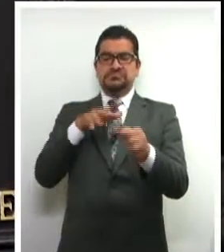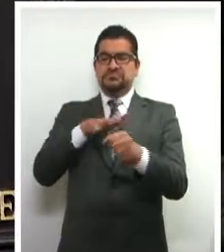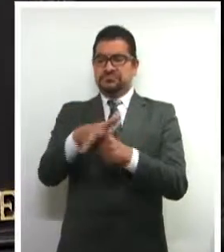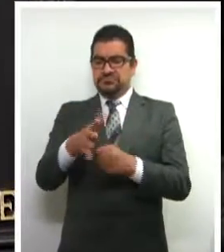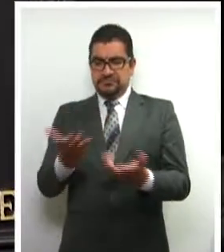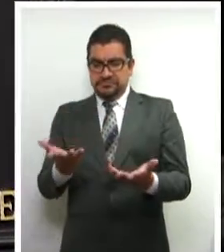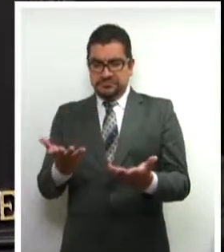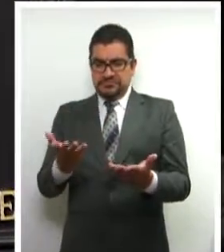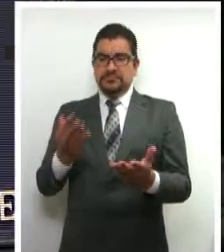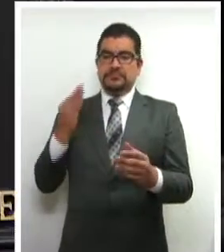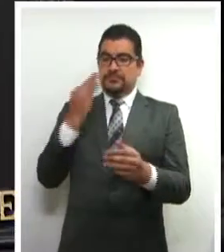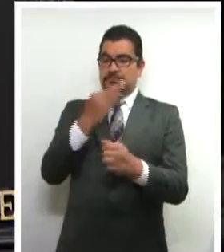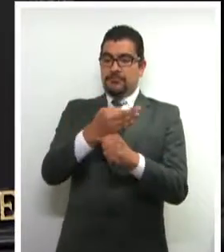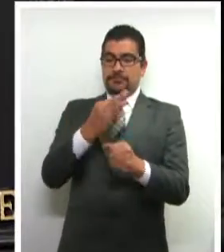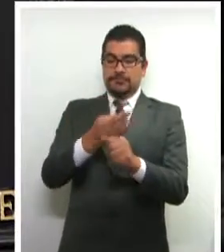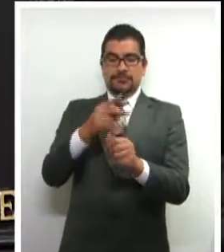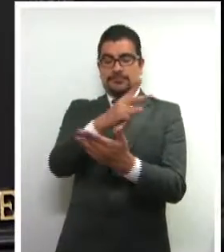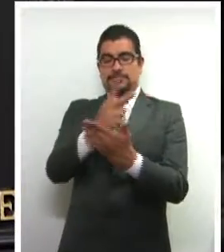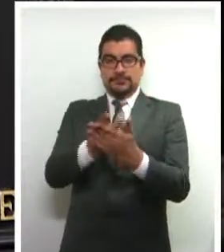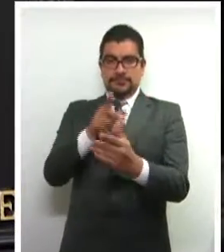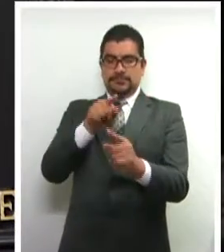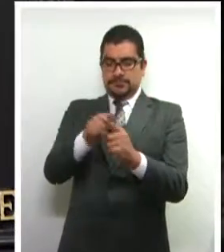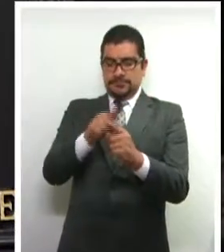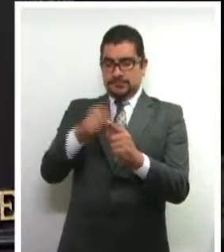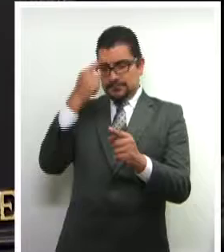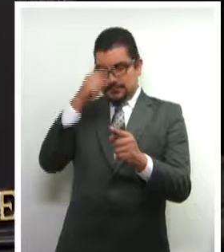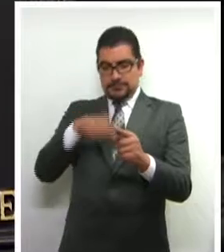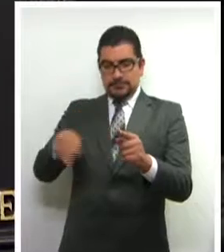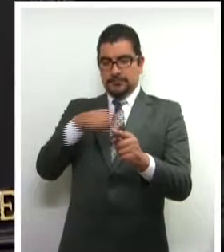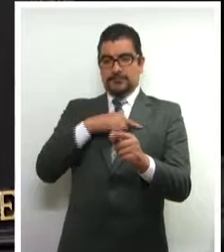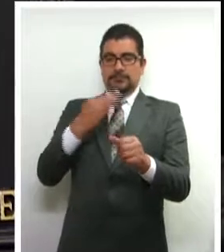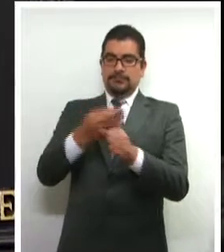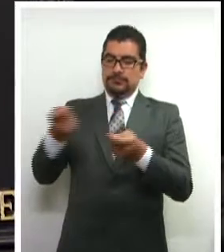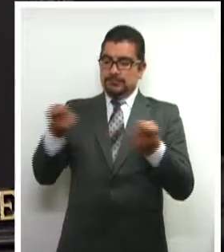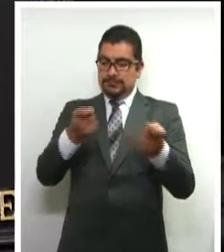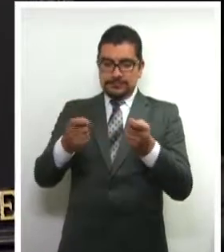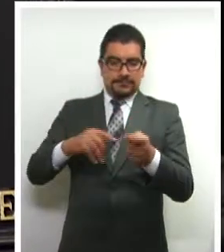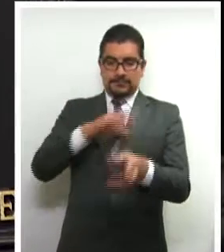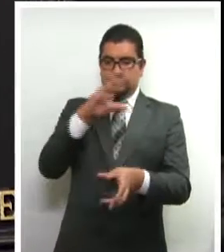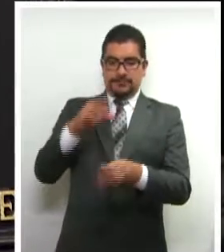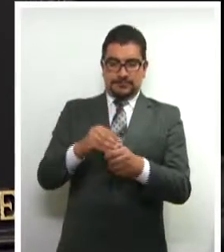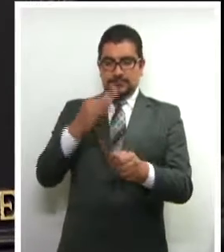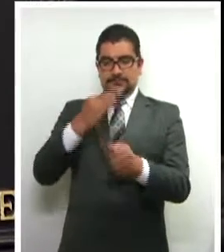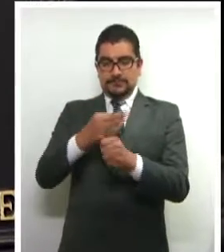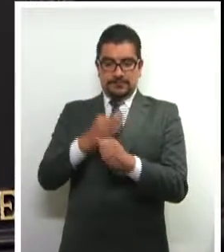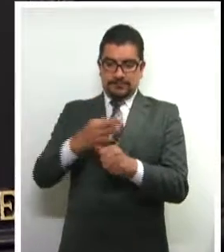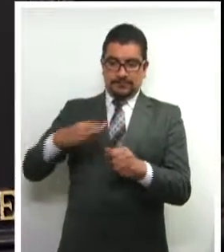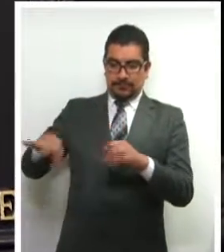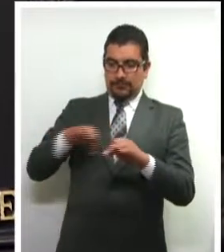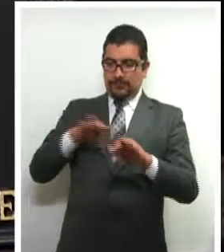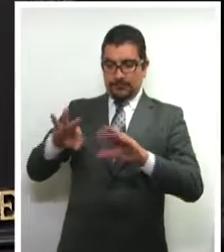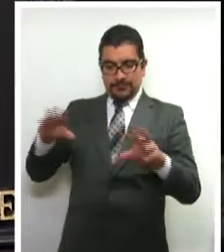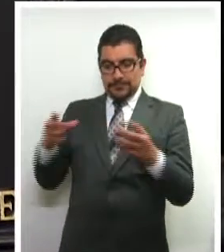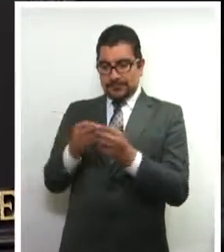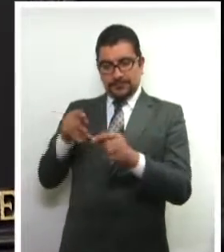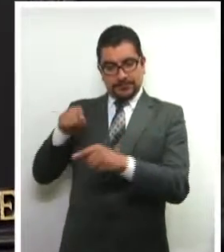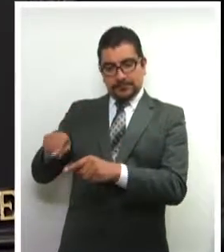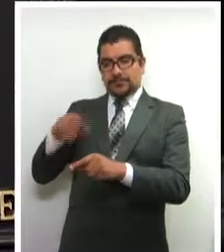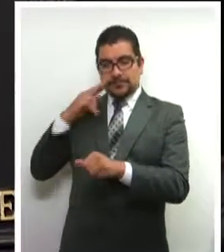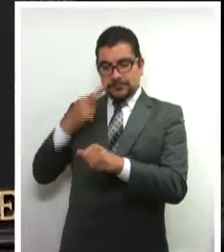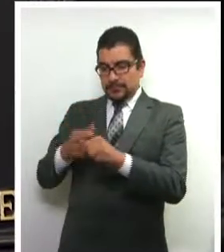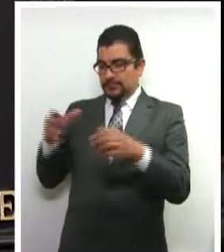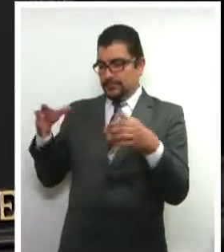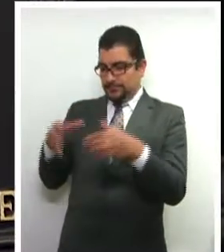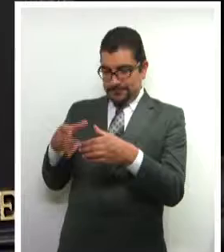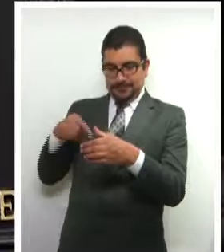fundamental que este proyecto tenga debidamente mandatada la coordinación de sus funciones de este ente con